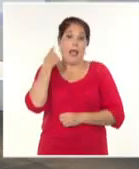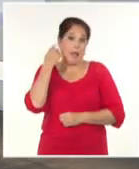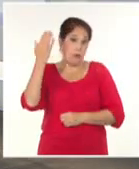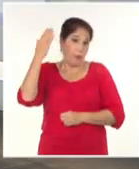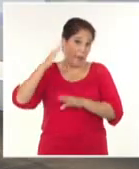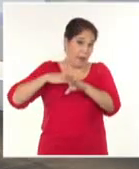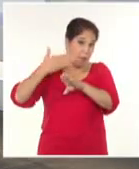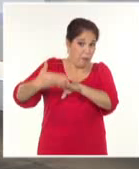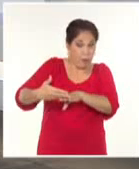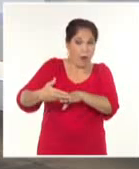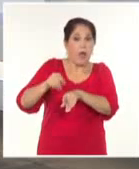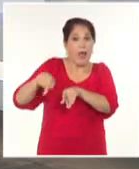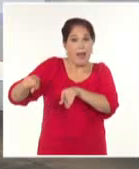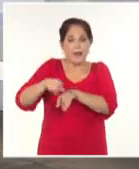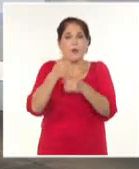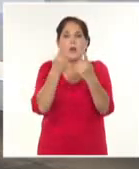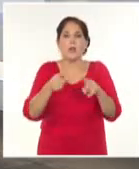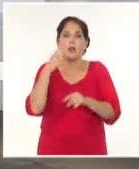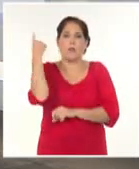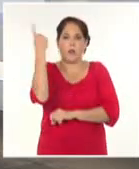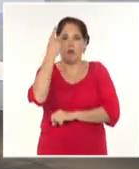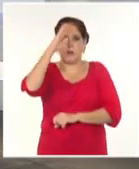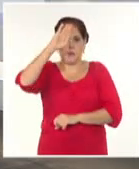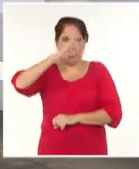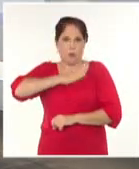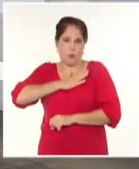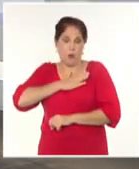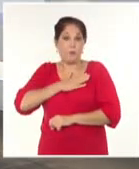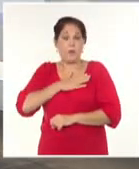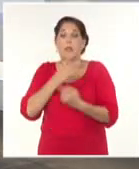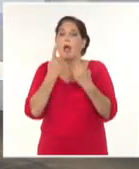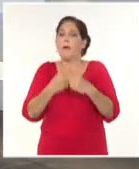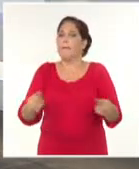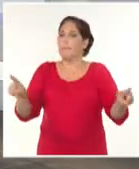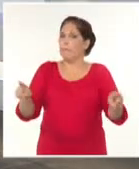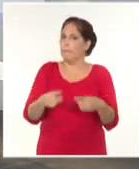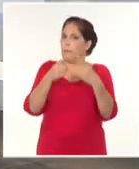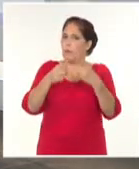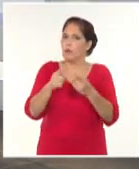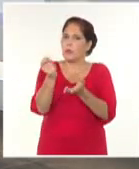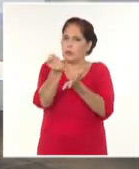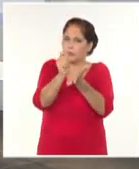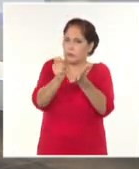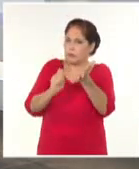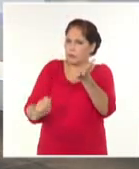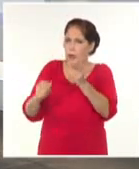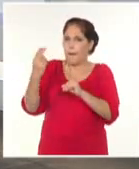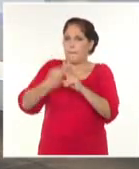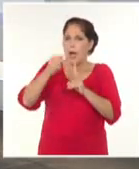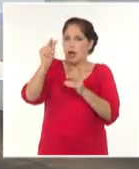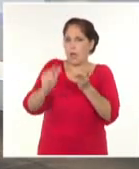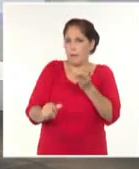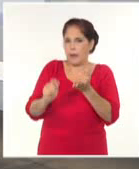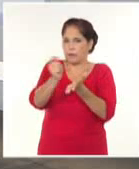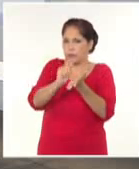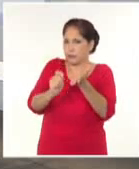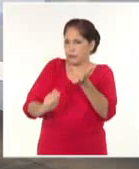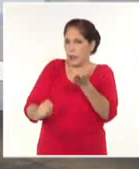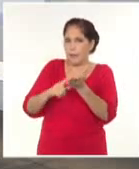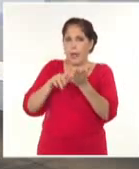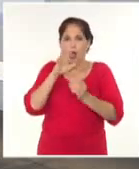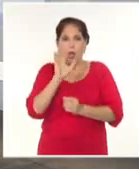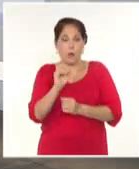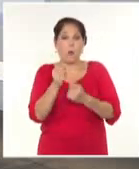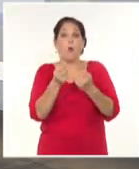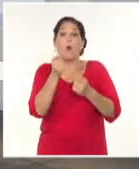tarde, devino en himno nacional cubano. Aquella música fue compuesta por el bayamés Pedro Figueredo Cisneros y